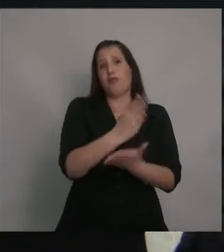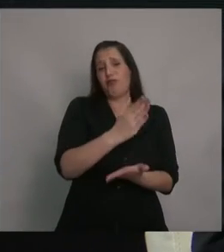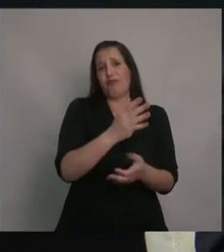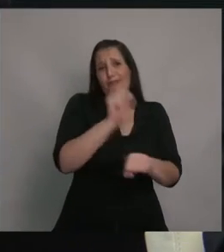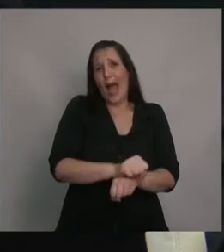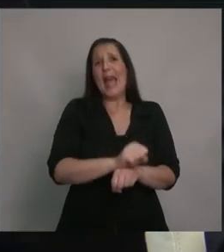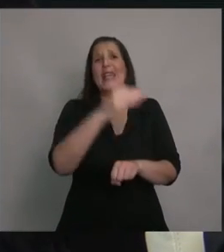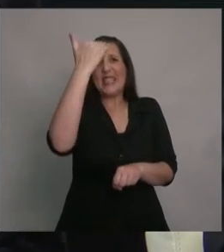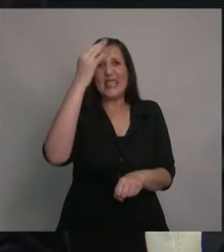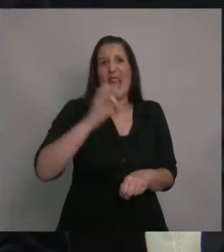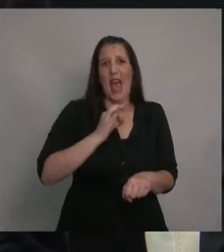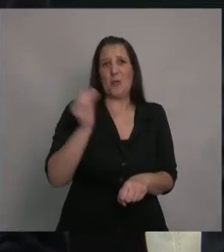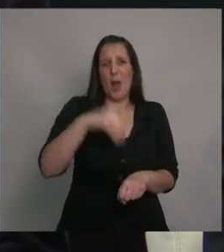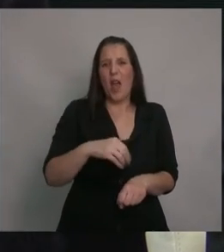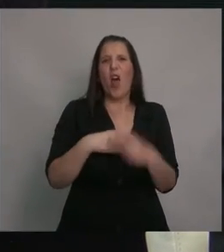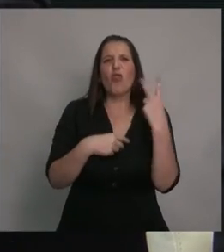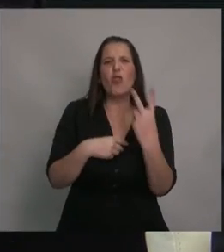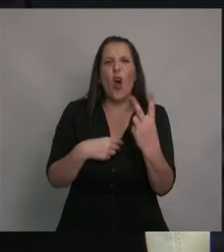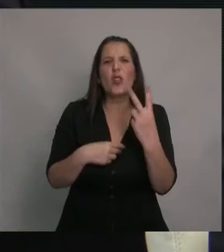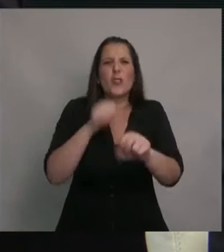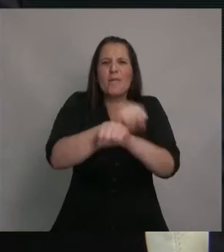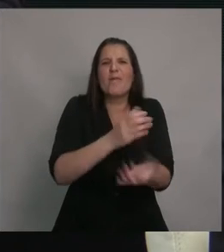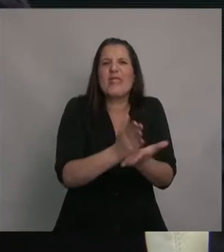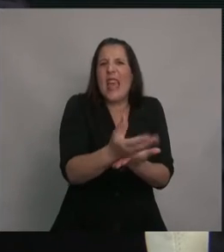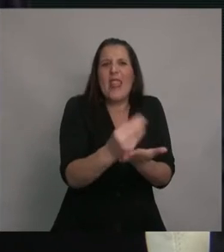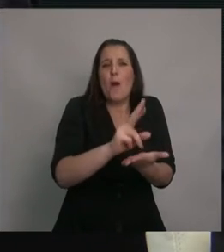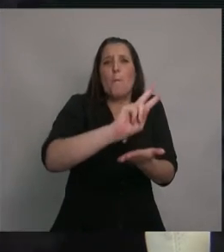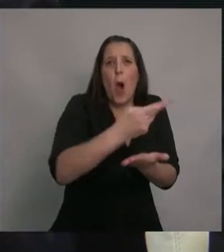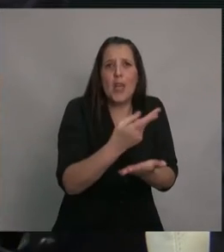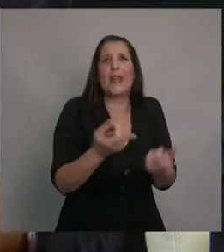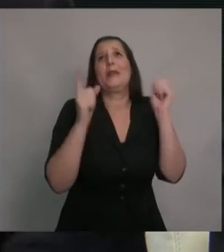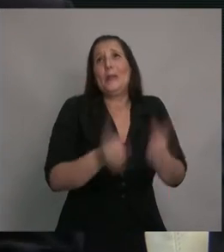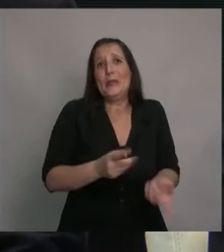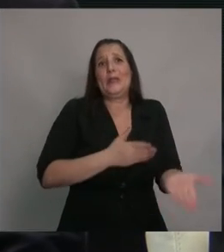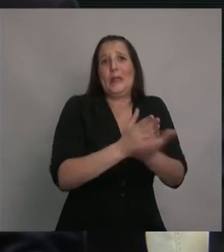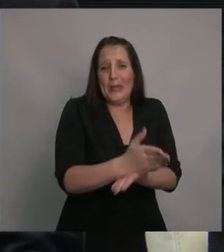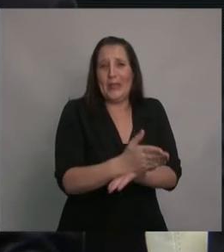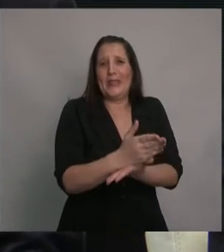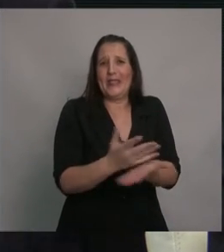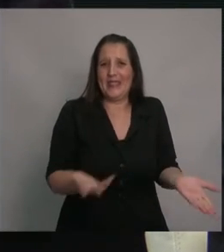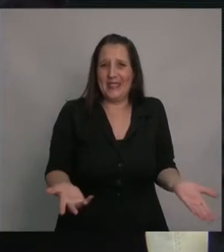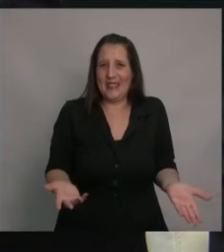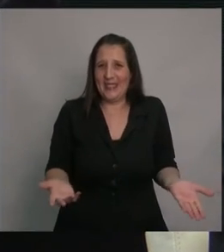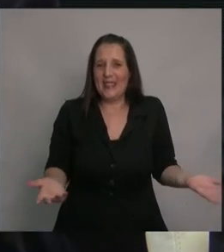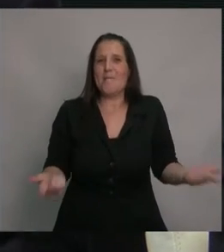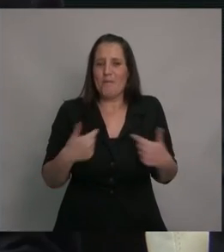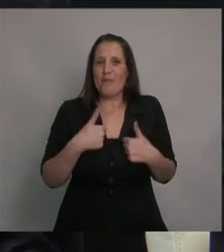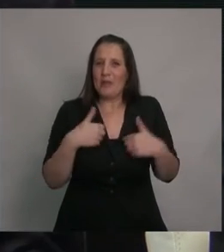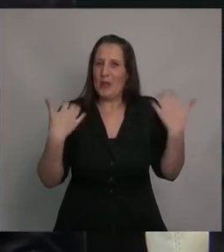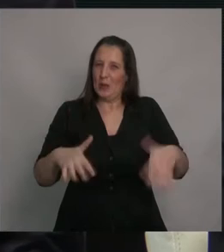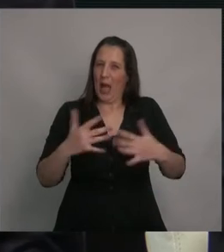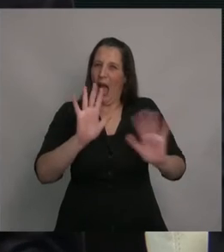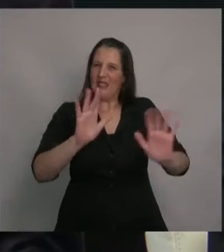preguntarán, ¿2 cadenas perpetuas? Tenía que morirme 2 veces y todavía me faltaban 15 años por cumplir. Así de ilógicos